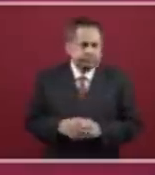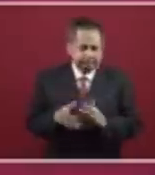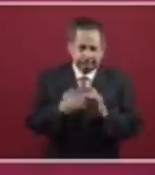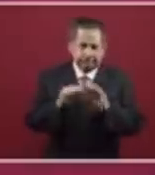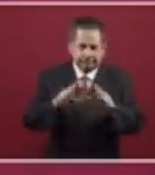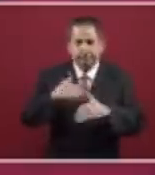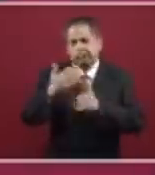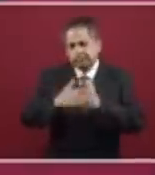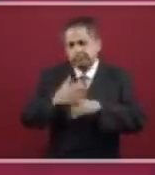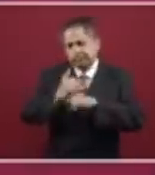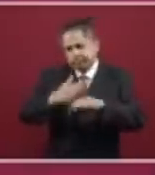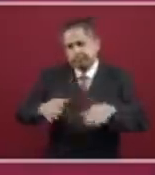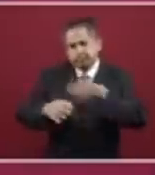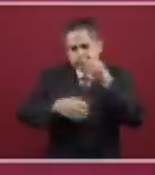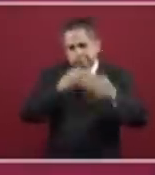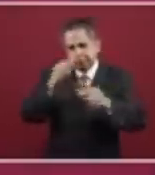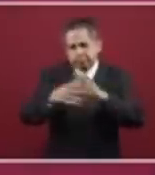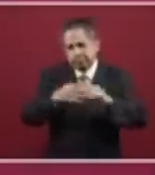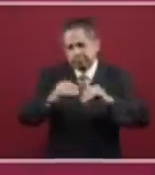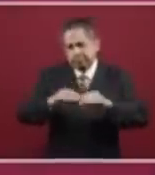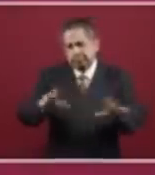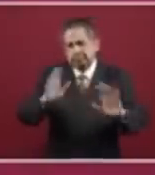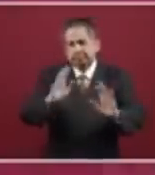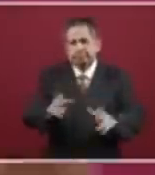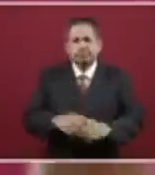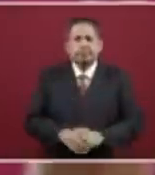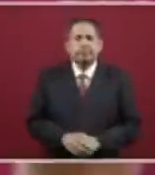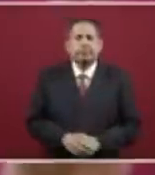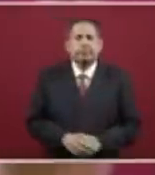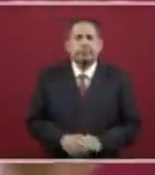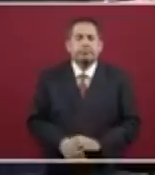estar informando constantemente.